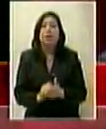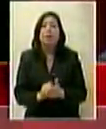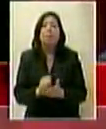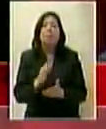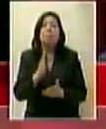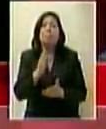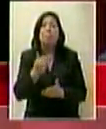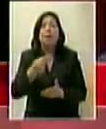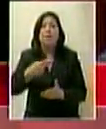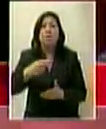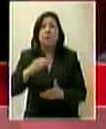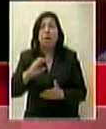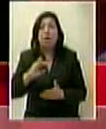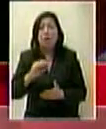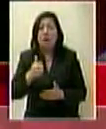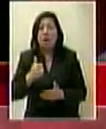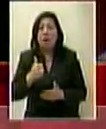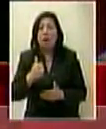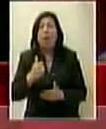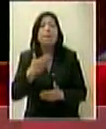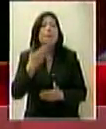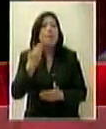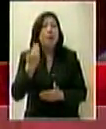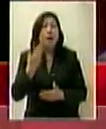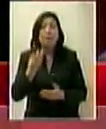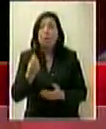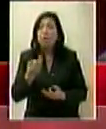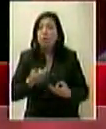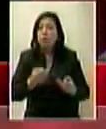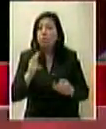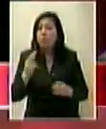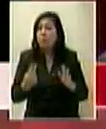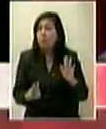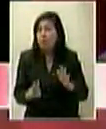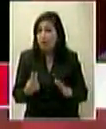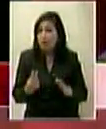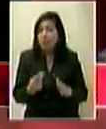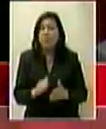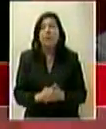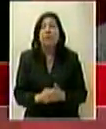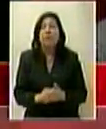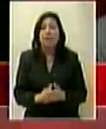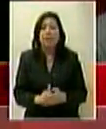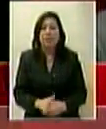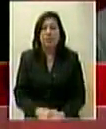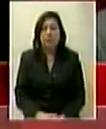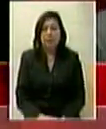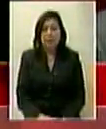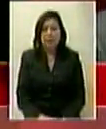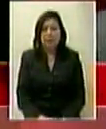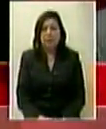Blanca. Quiero señalar también que en el marco de la Ley de Presupuesto 2012, presidente,